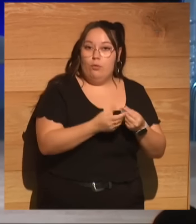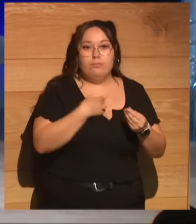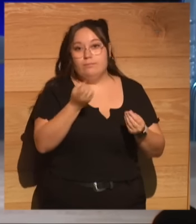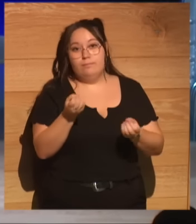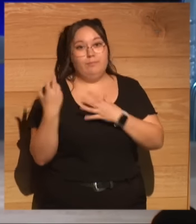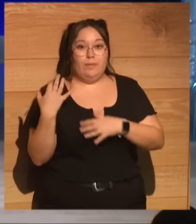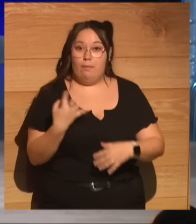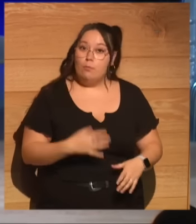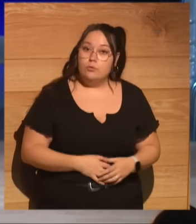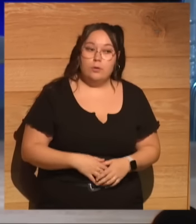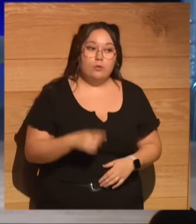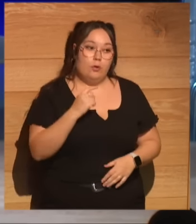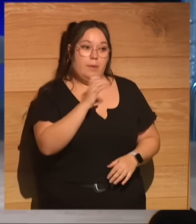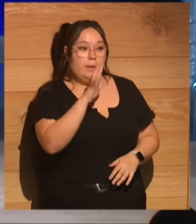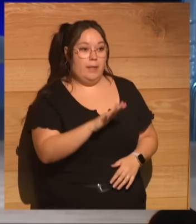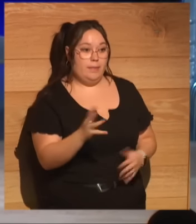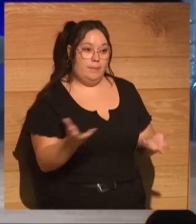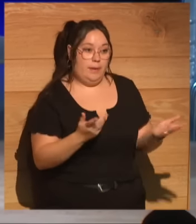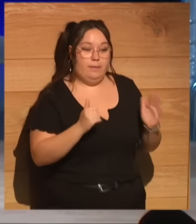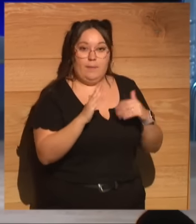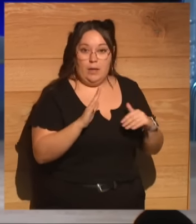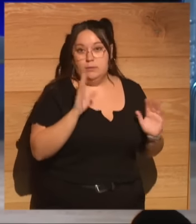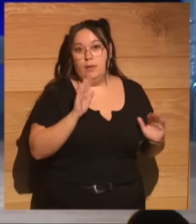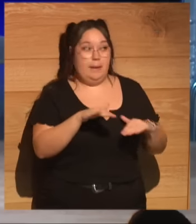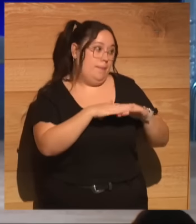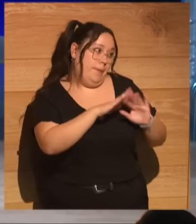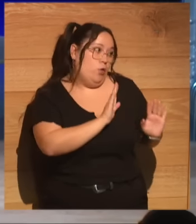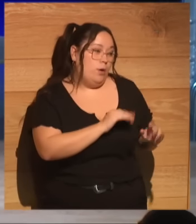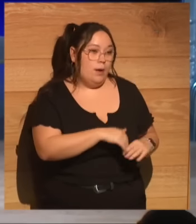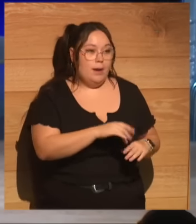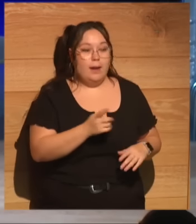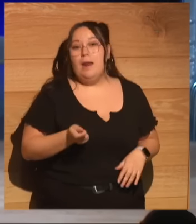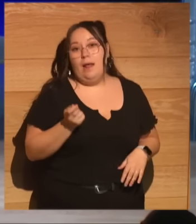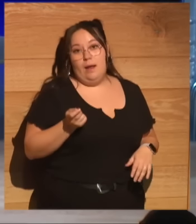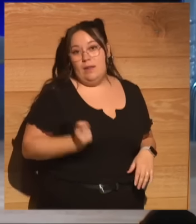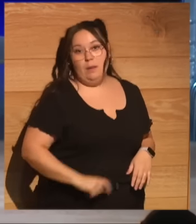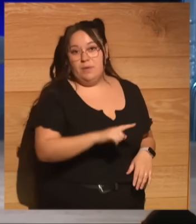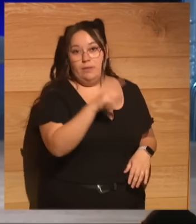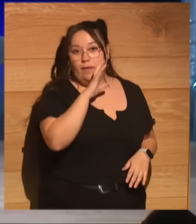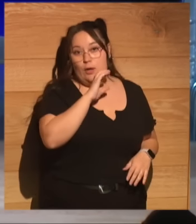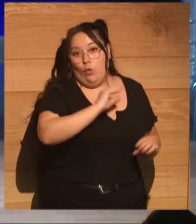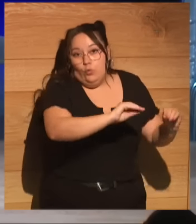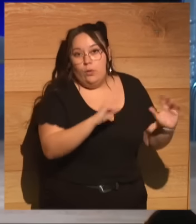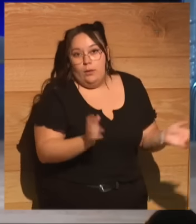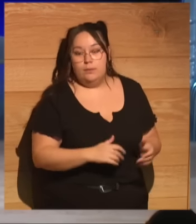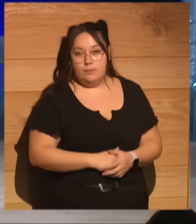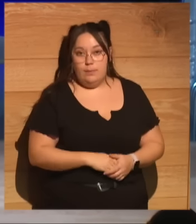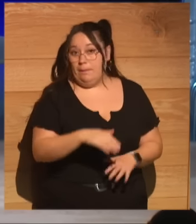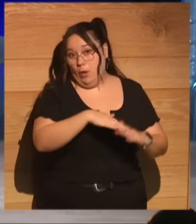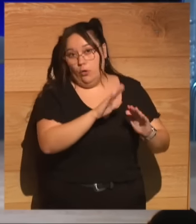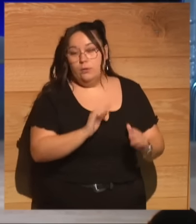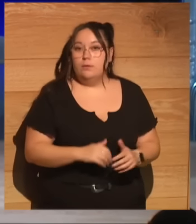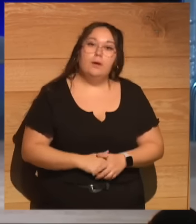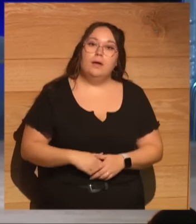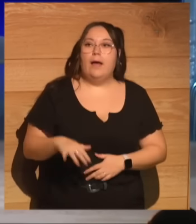no. Claro, es que a mí me parecía más grave que la... Con perdón, Javi. La mierda de anécdota que ha contado... Perdón, Javi, perdón. Vamos a ver, hay